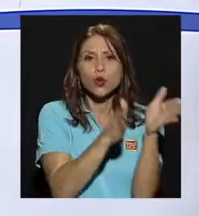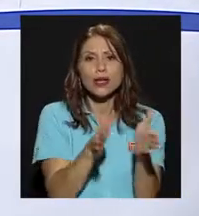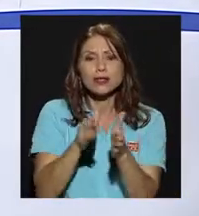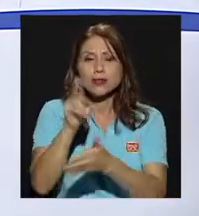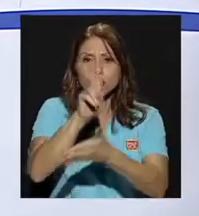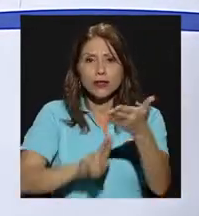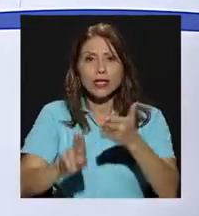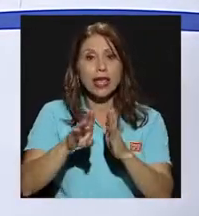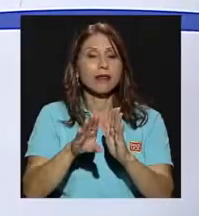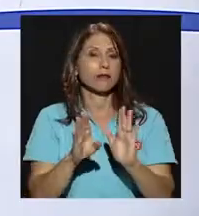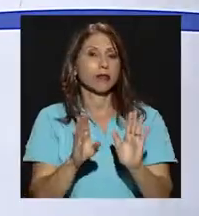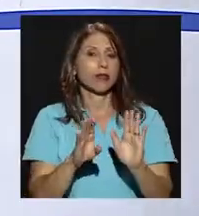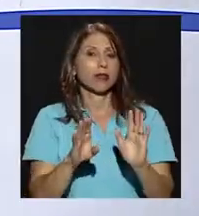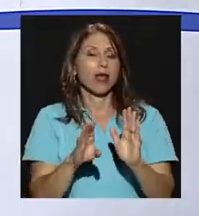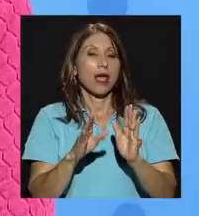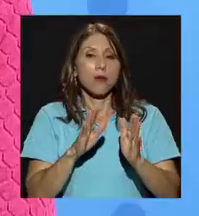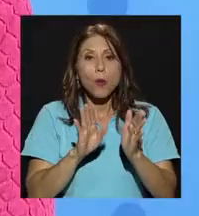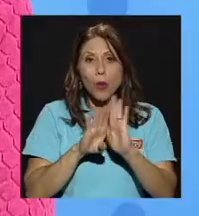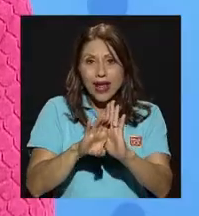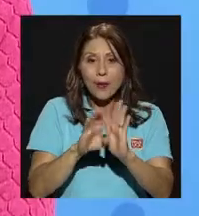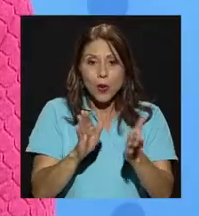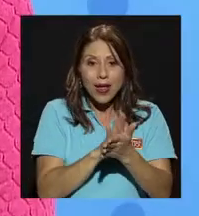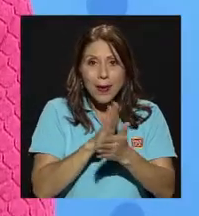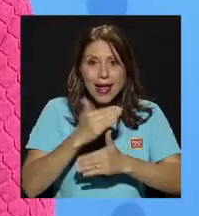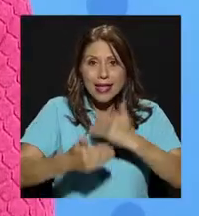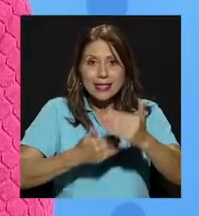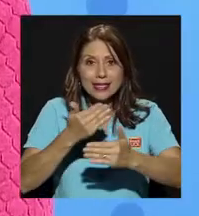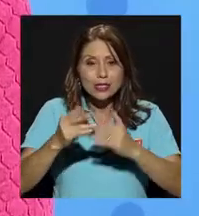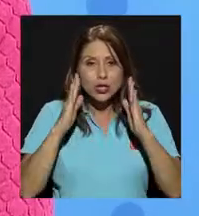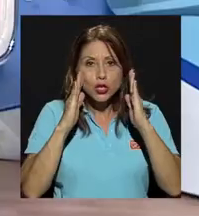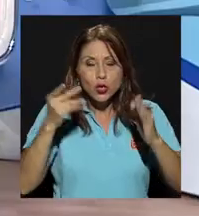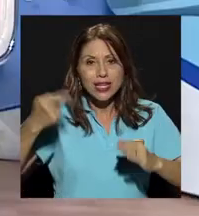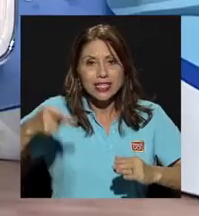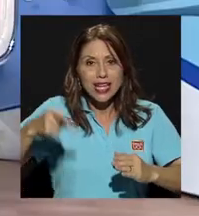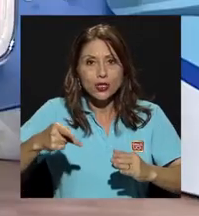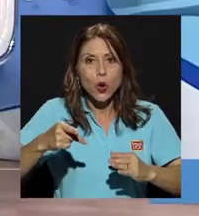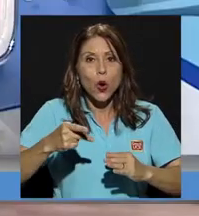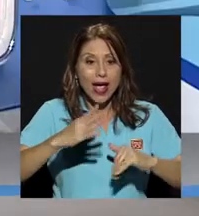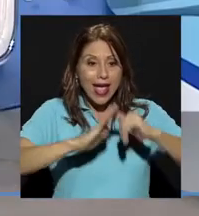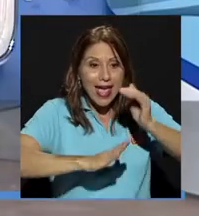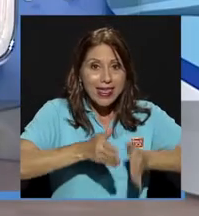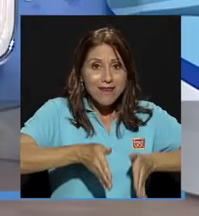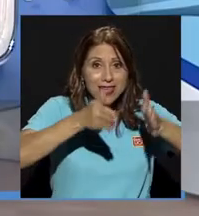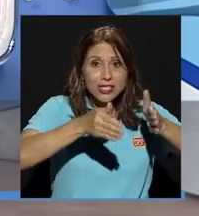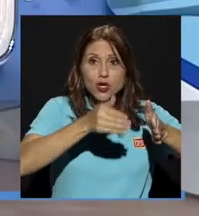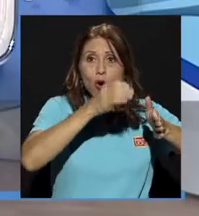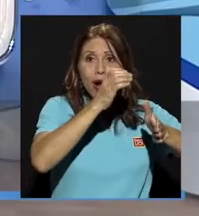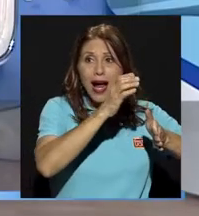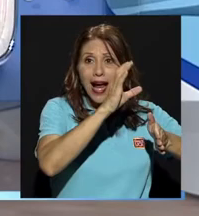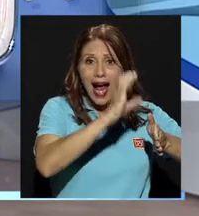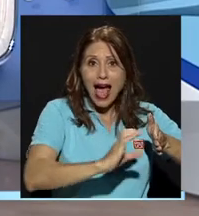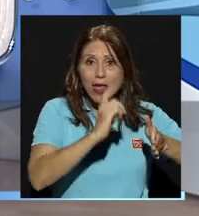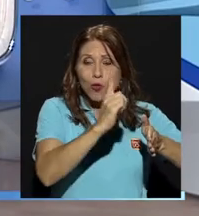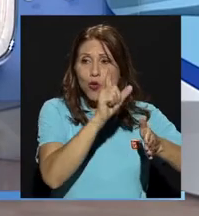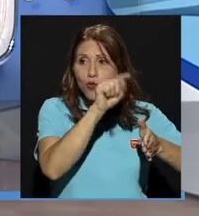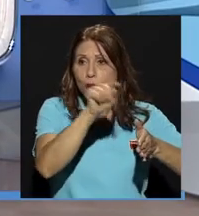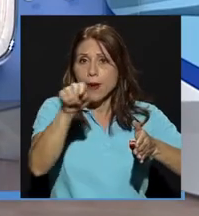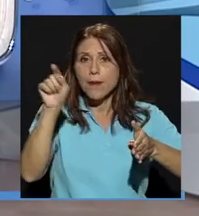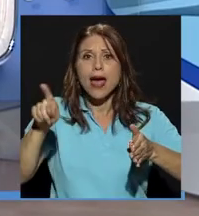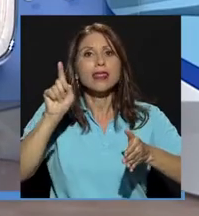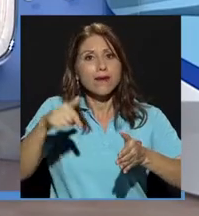ejemplo, en materia de gestión de riesgo. Ajá. Cada edificio debe tener un grupo conformado, una brigada, para atribuirle, para